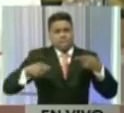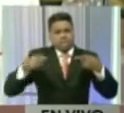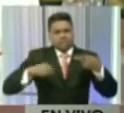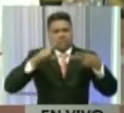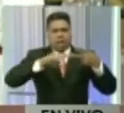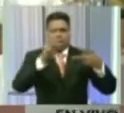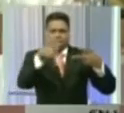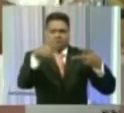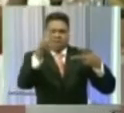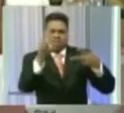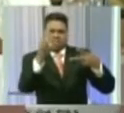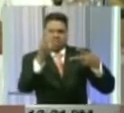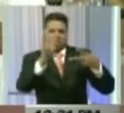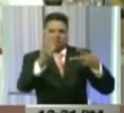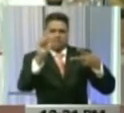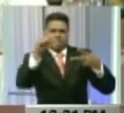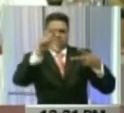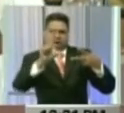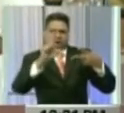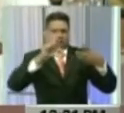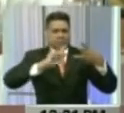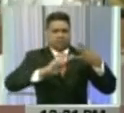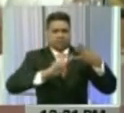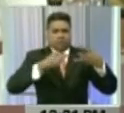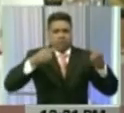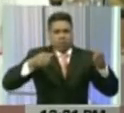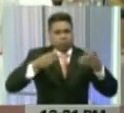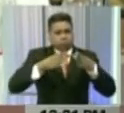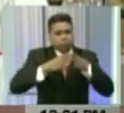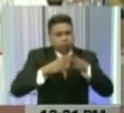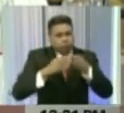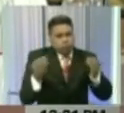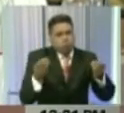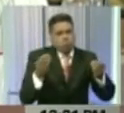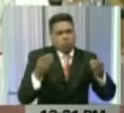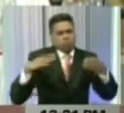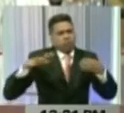Pero por más grande, no es suficiente para abastecer a todo.